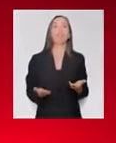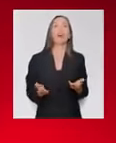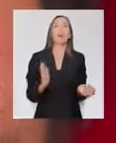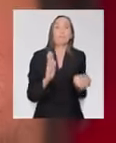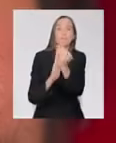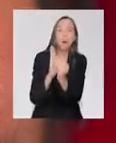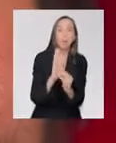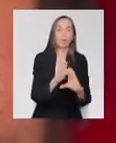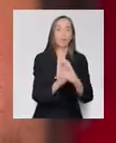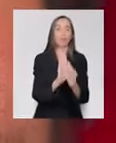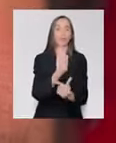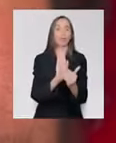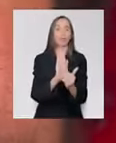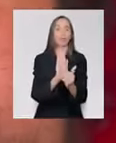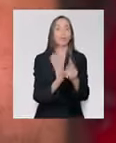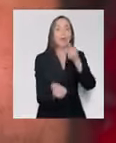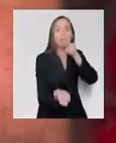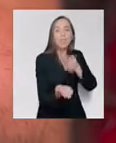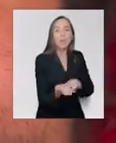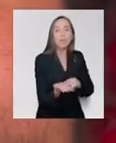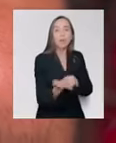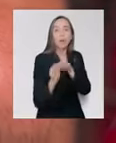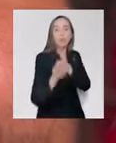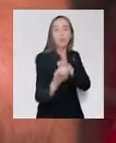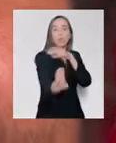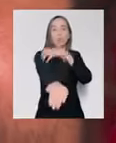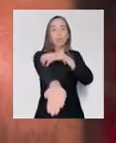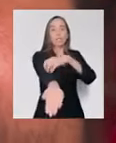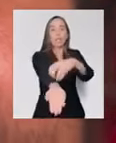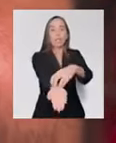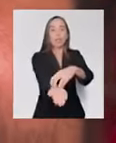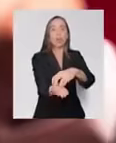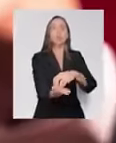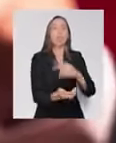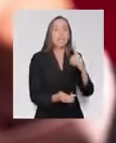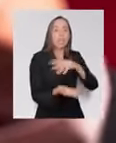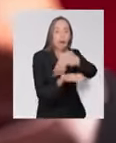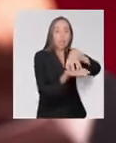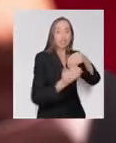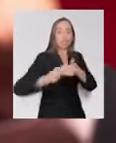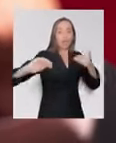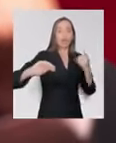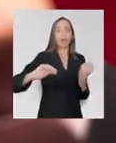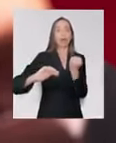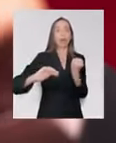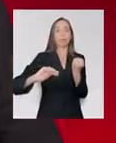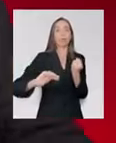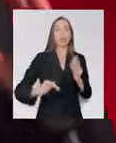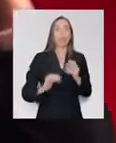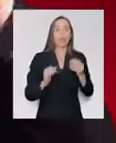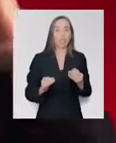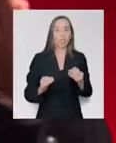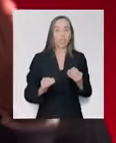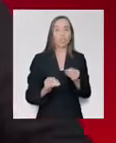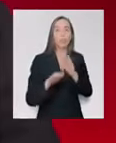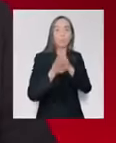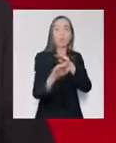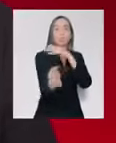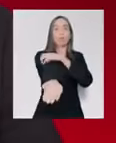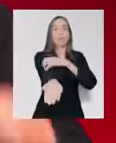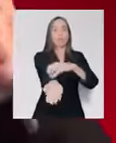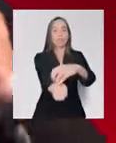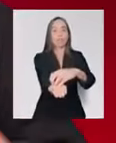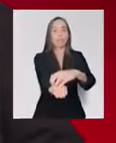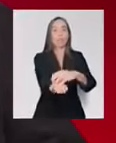humanos. Vamos por una constitución realmente regionalizadora por la autonomía territorial. Dignidad